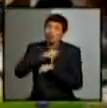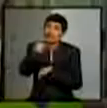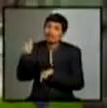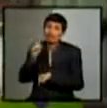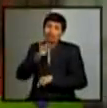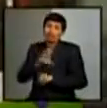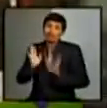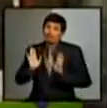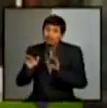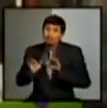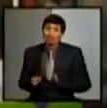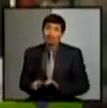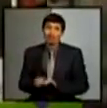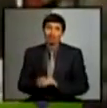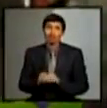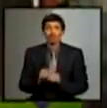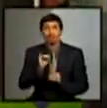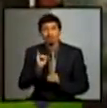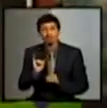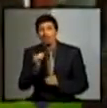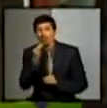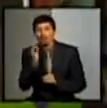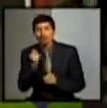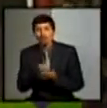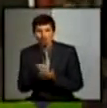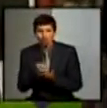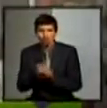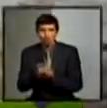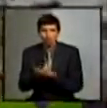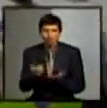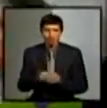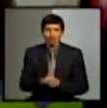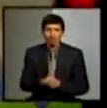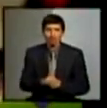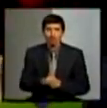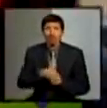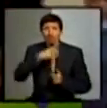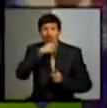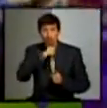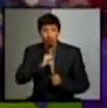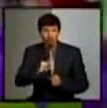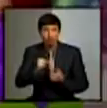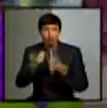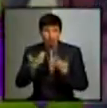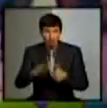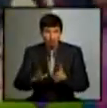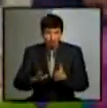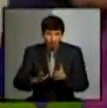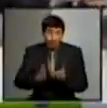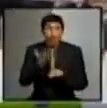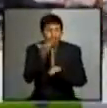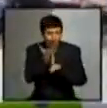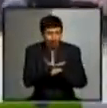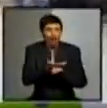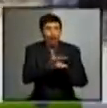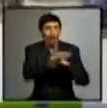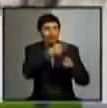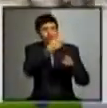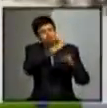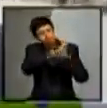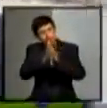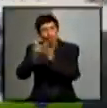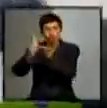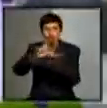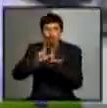otra. Sí, última compra ya. Sí, la visita de mi hijo. La Navidad que ya se tomó cada rincón, regalos